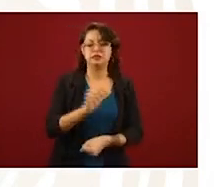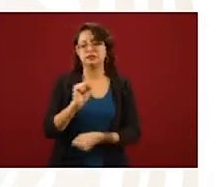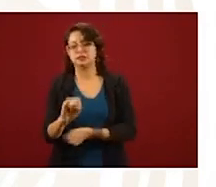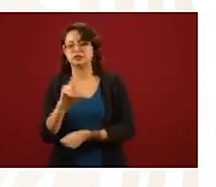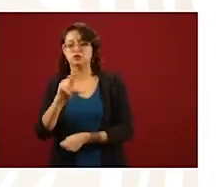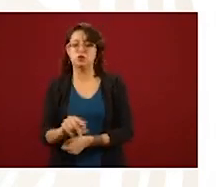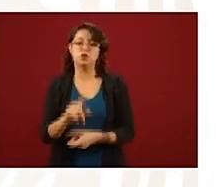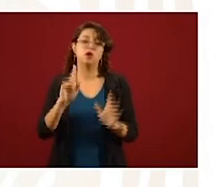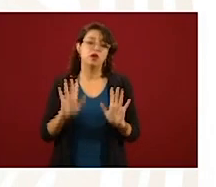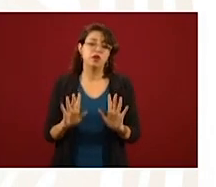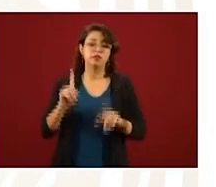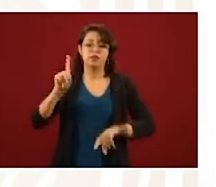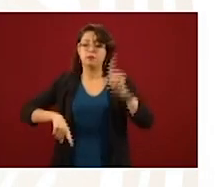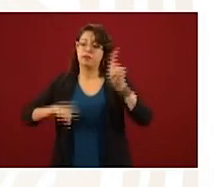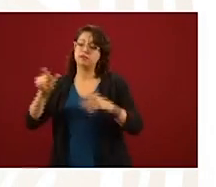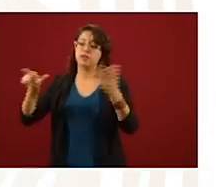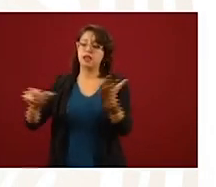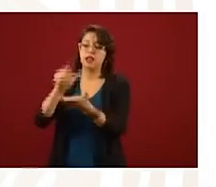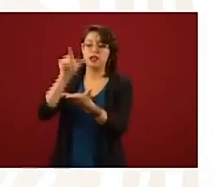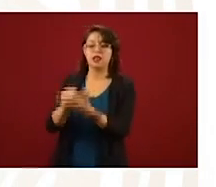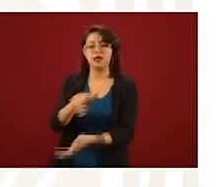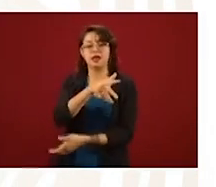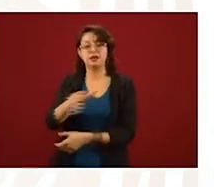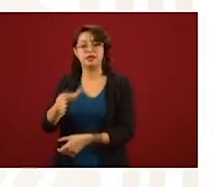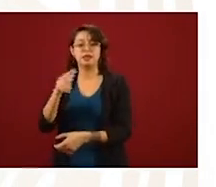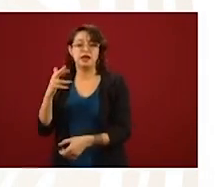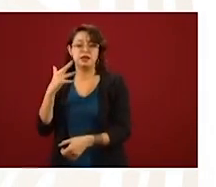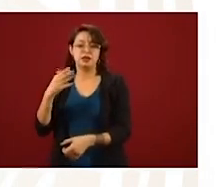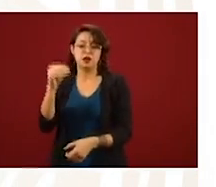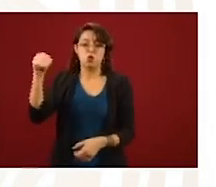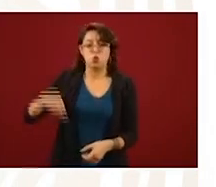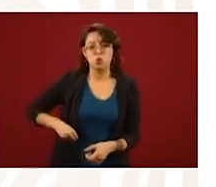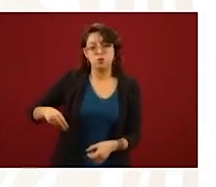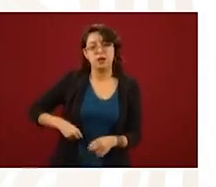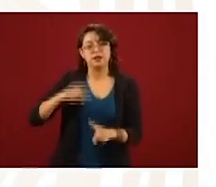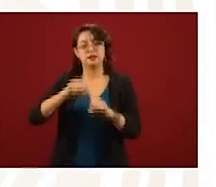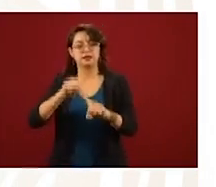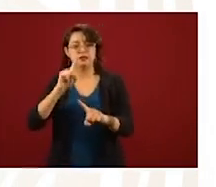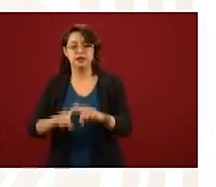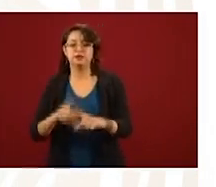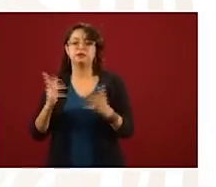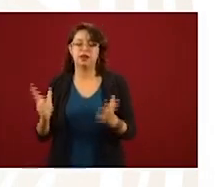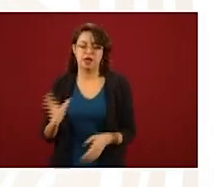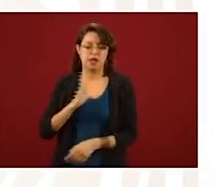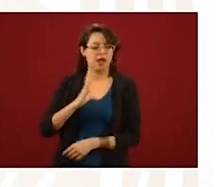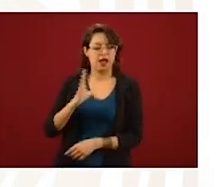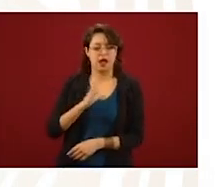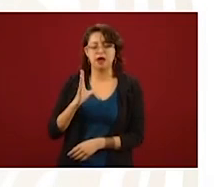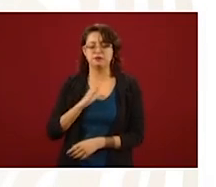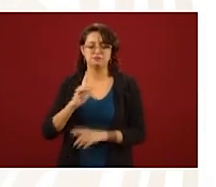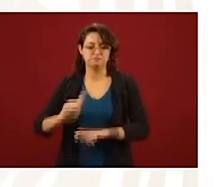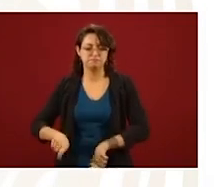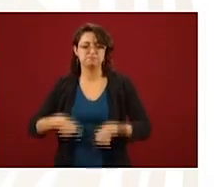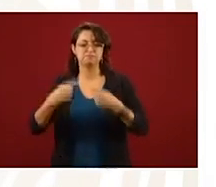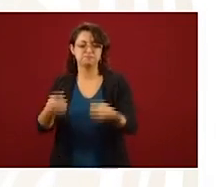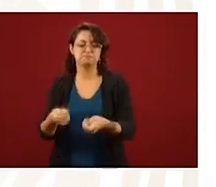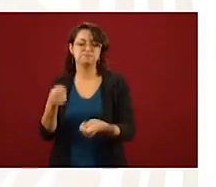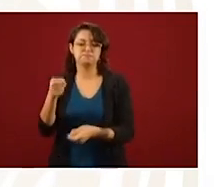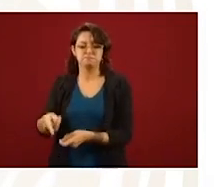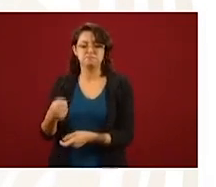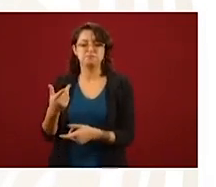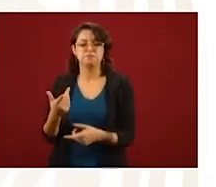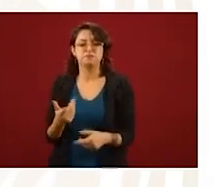Ley General de Responsabilidades. Que ahora ya tiene en su égida la asignación de, la, de